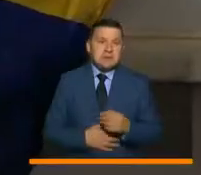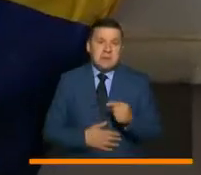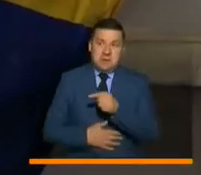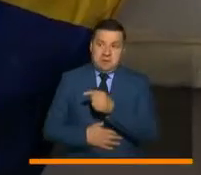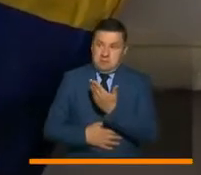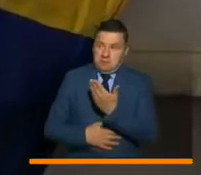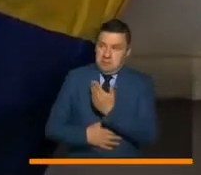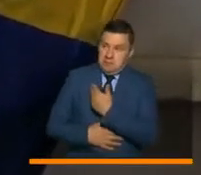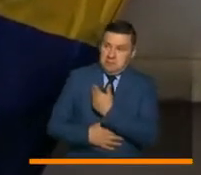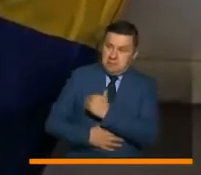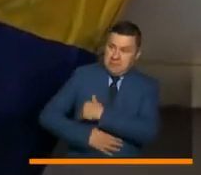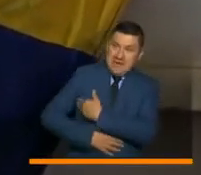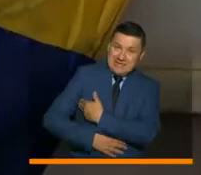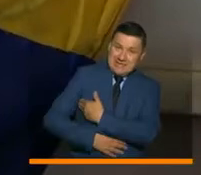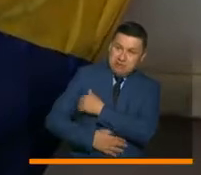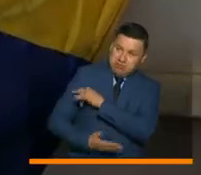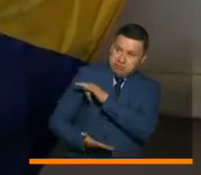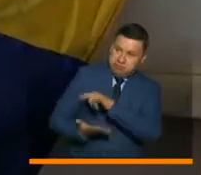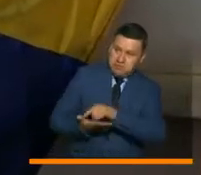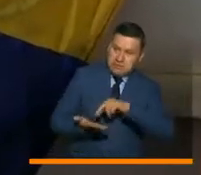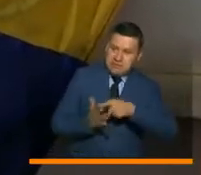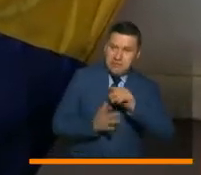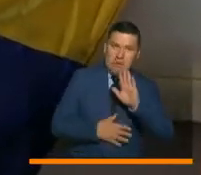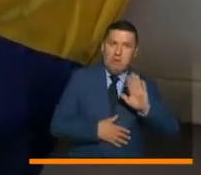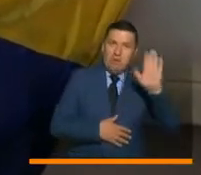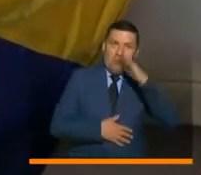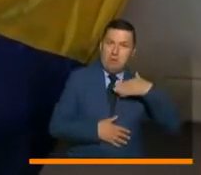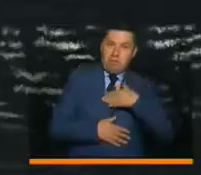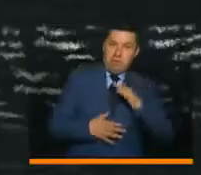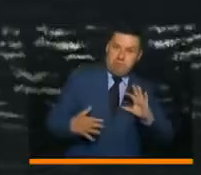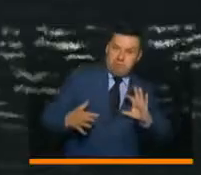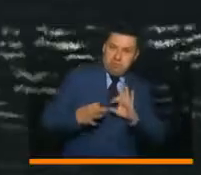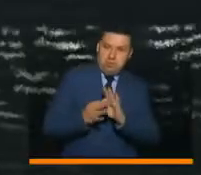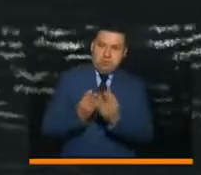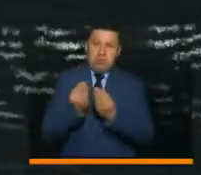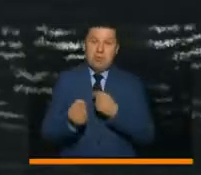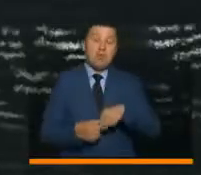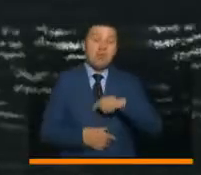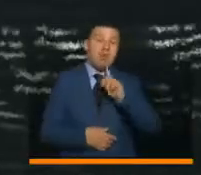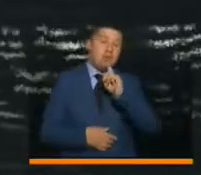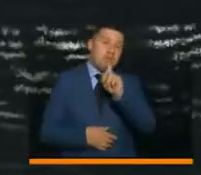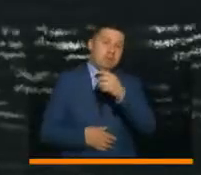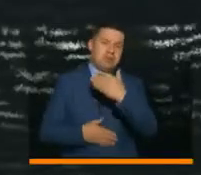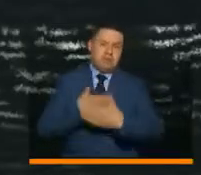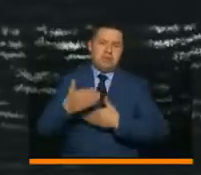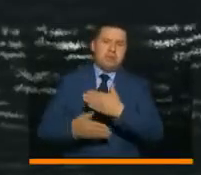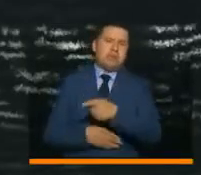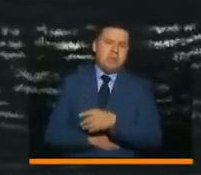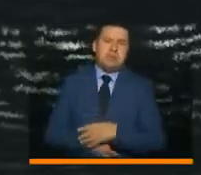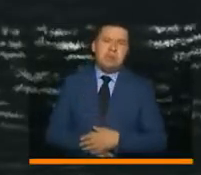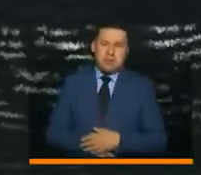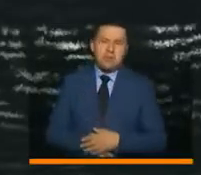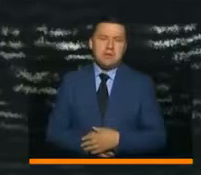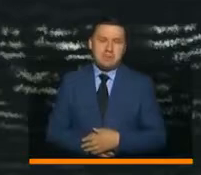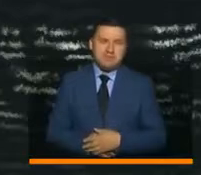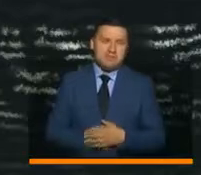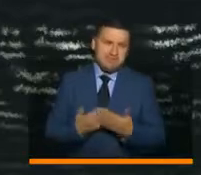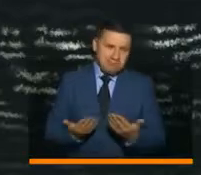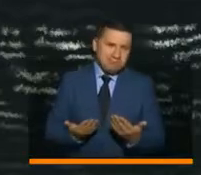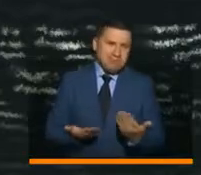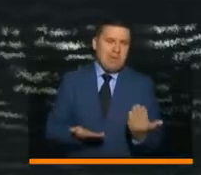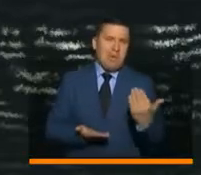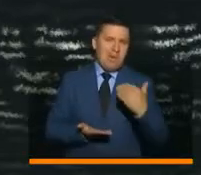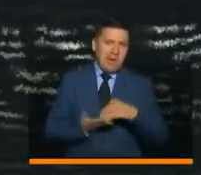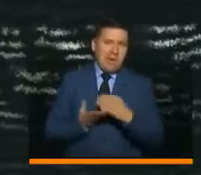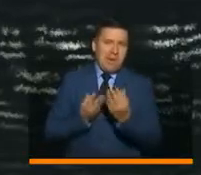presencia de la señora ministra, le estamos diciendo que Bolívar se une a la alternancia. En Bucaramanga hemos avanzado en este